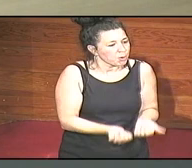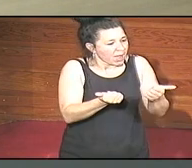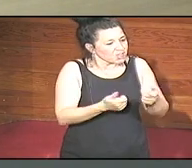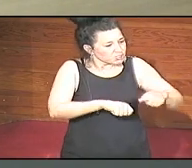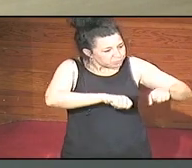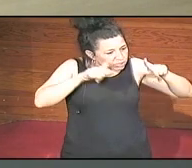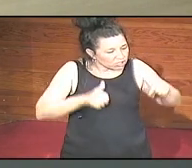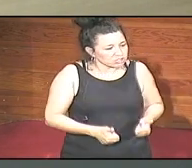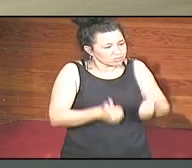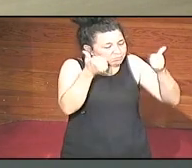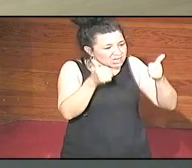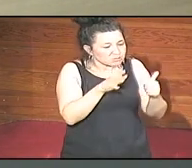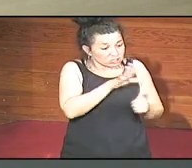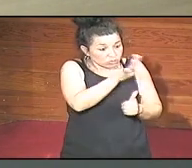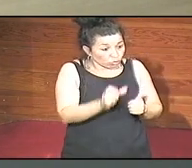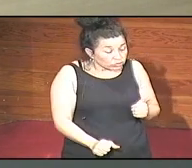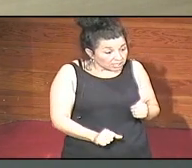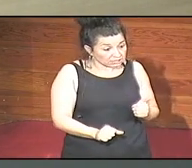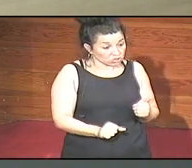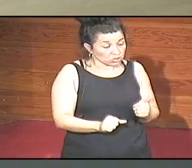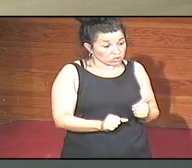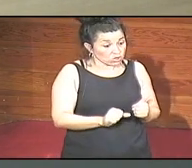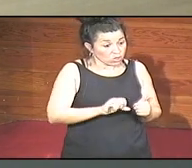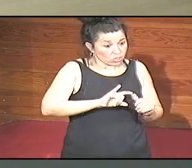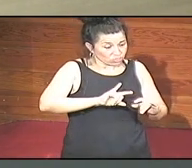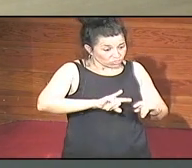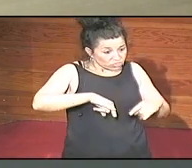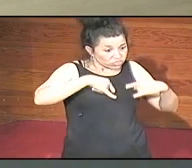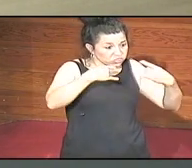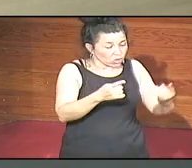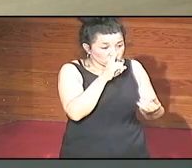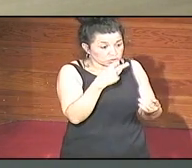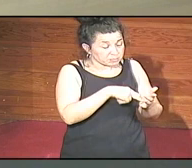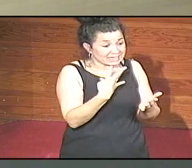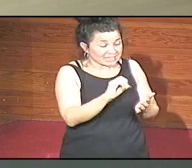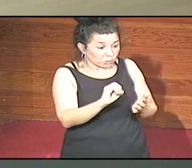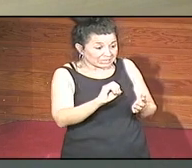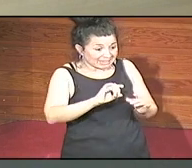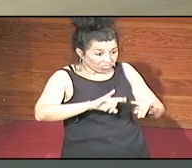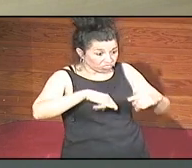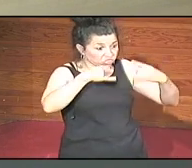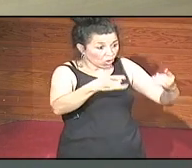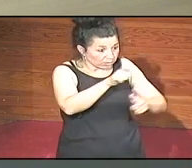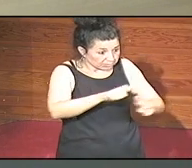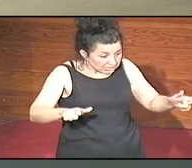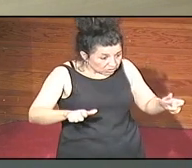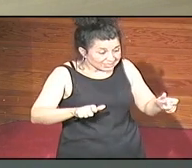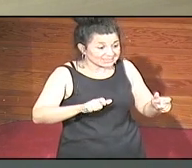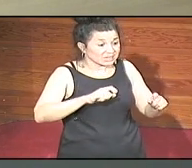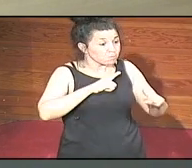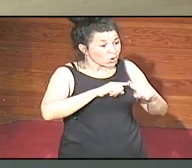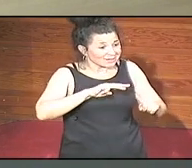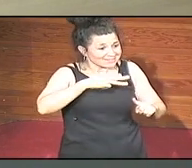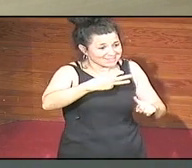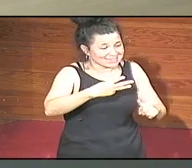que está duplicando su población en 2050 que triplicará en el 2100 y que va a ser necesario para juego